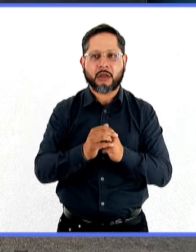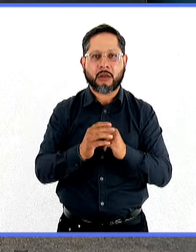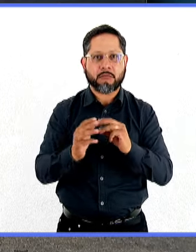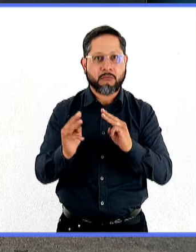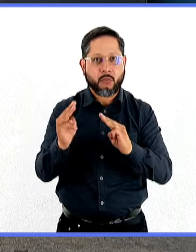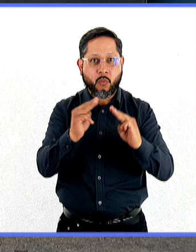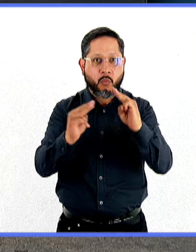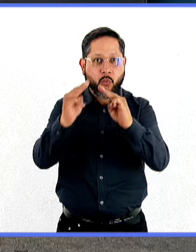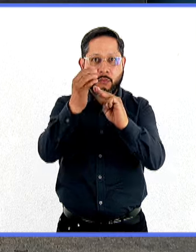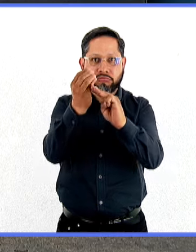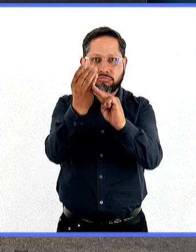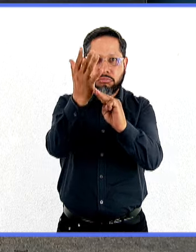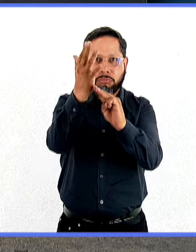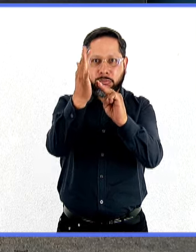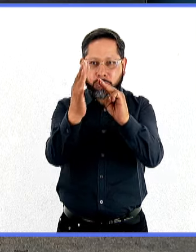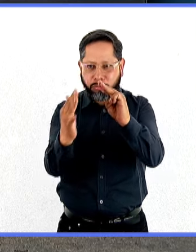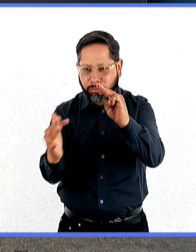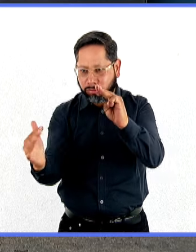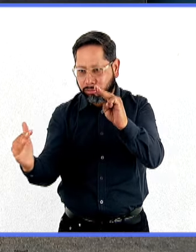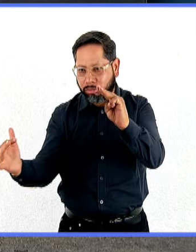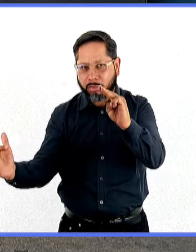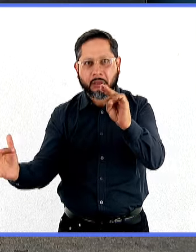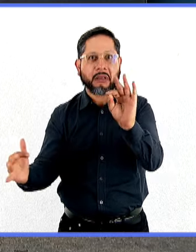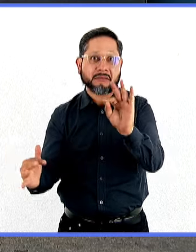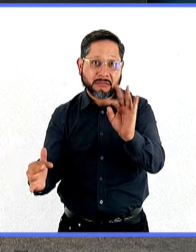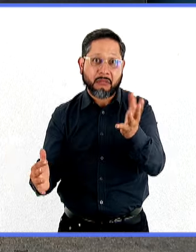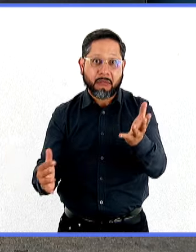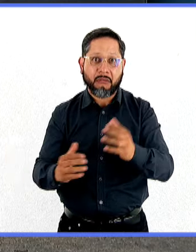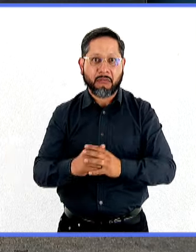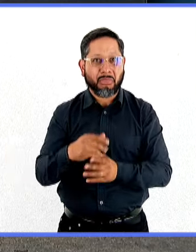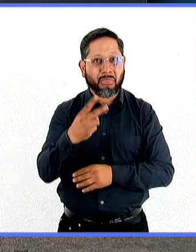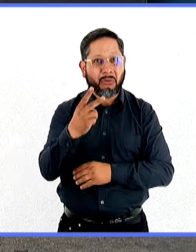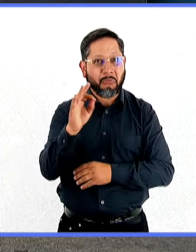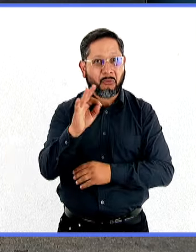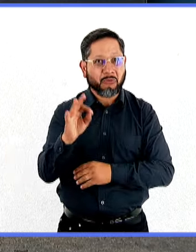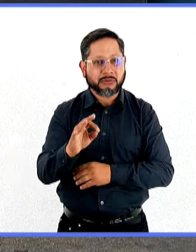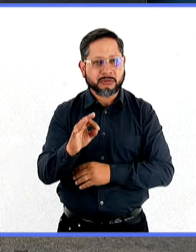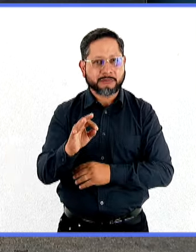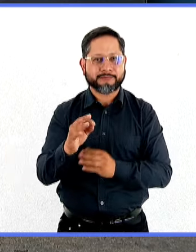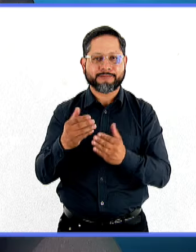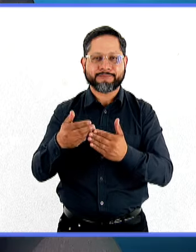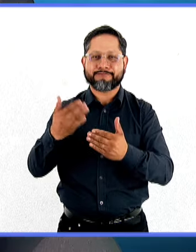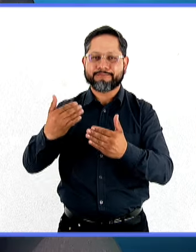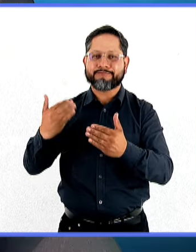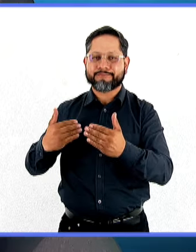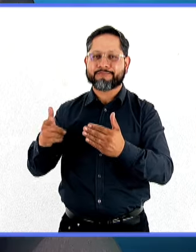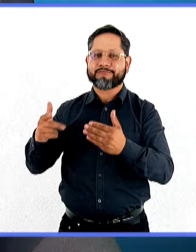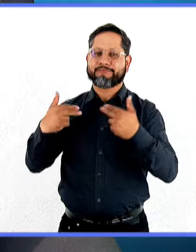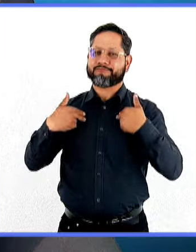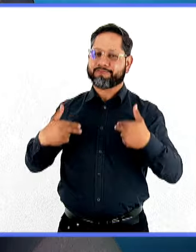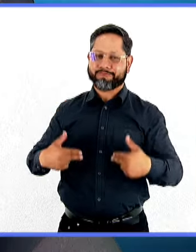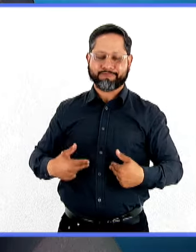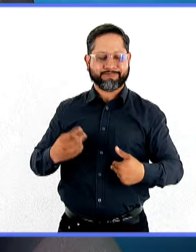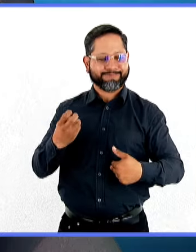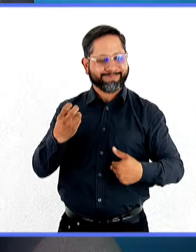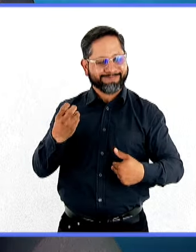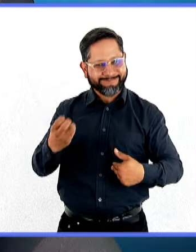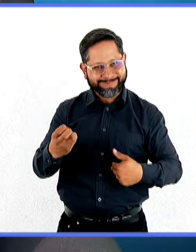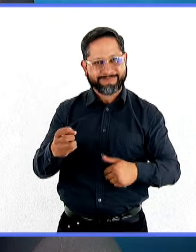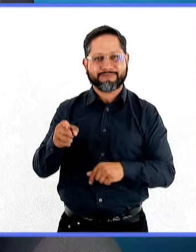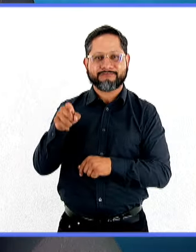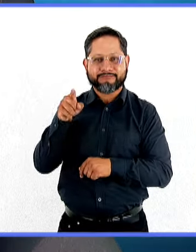volcánicas y demás pero sí se observa que el la actividad antrópica juega un papel muy importante entre